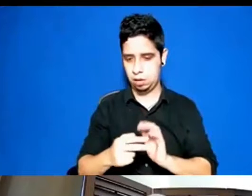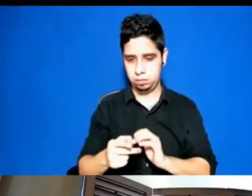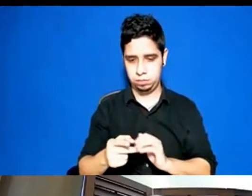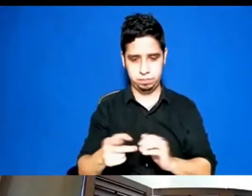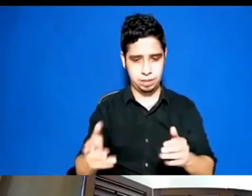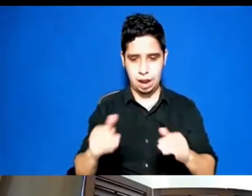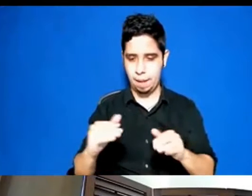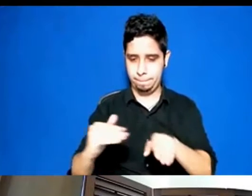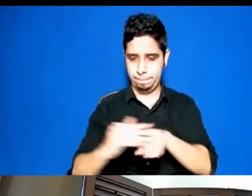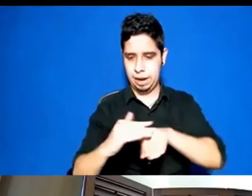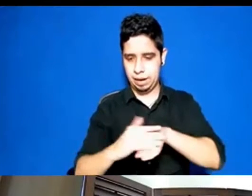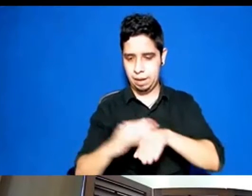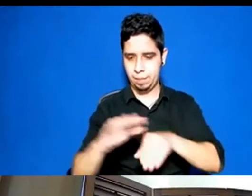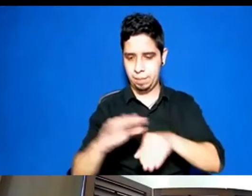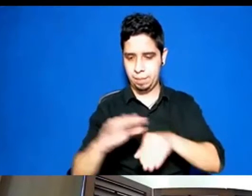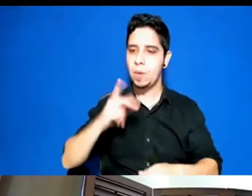usted pues quiere fumar,